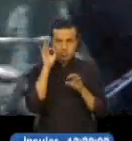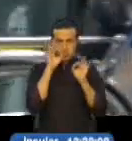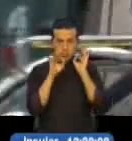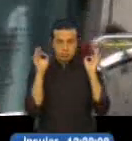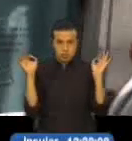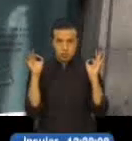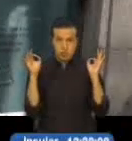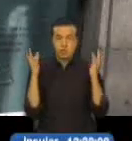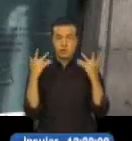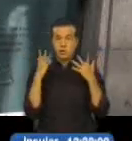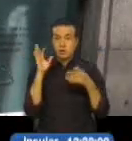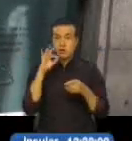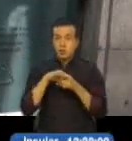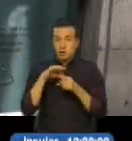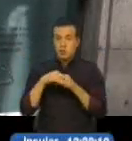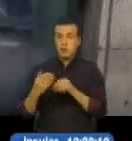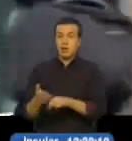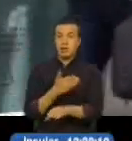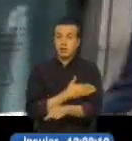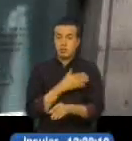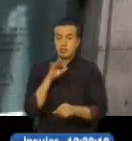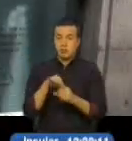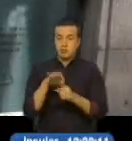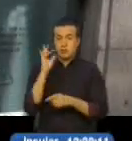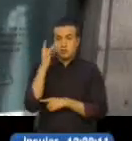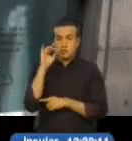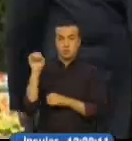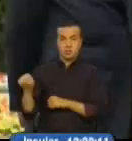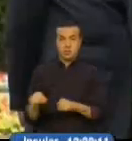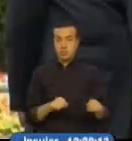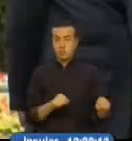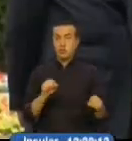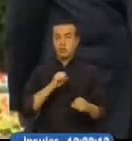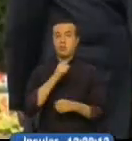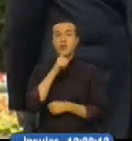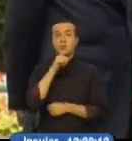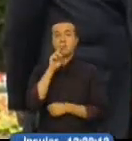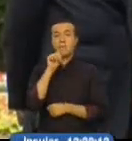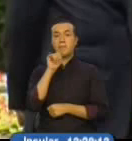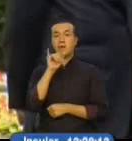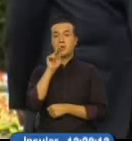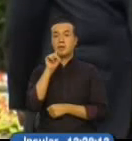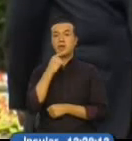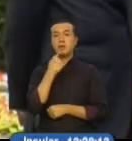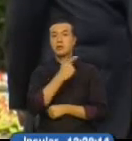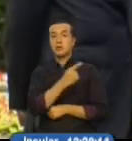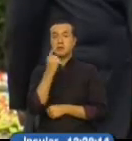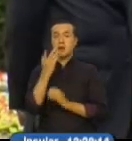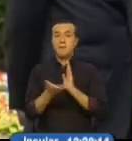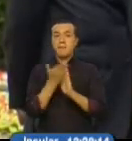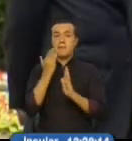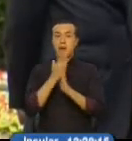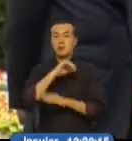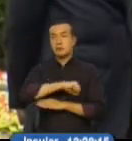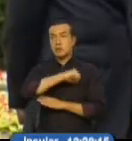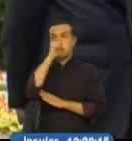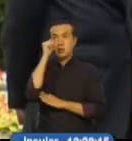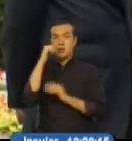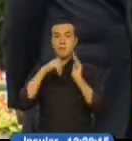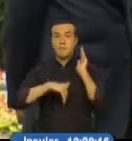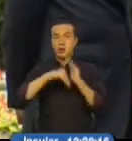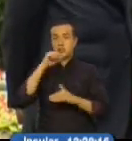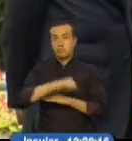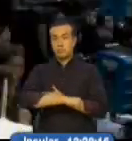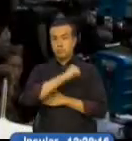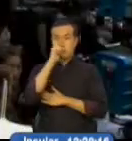Estos comicios, que fueron convocados anticipadamente el 18 de mayo y que según May tenían como objetivo aumentar su mayoría absoluta y tener